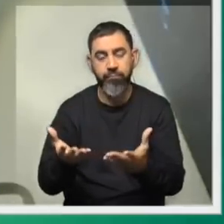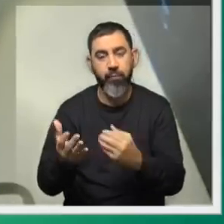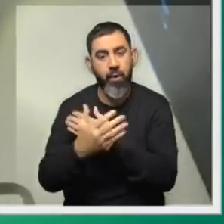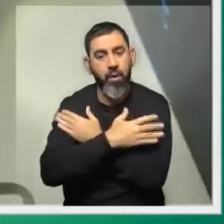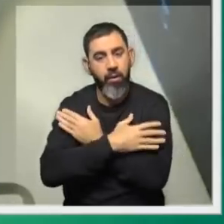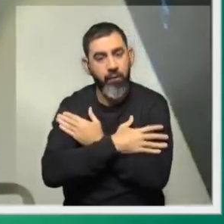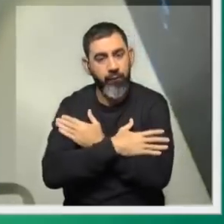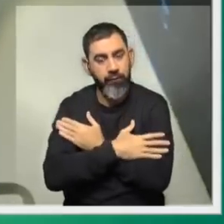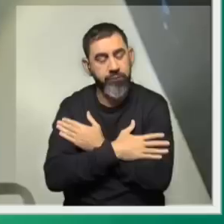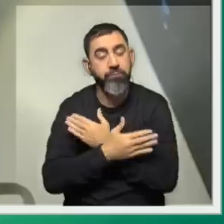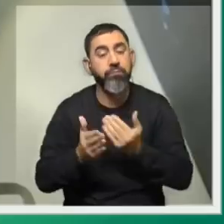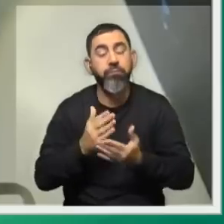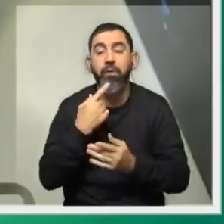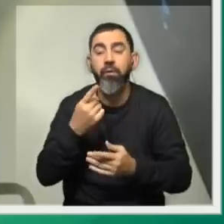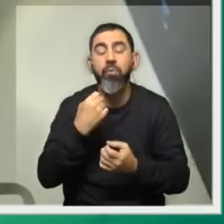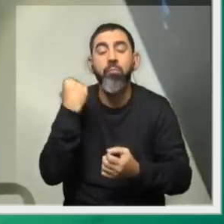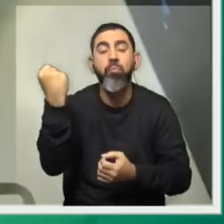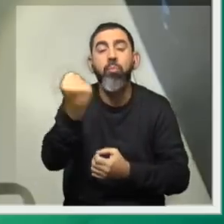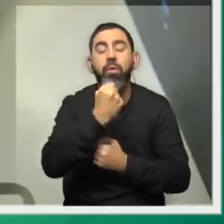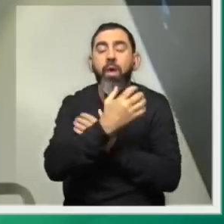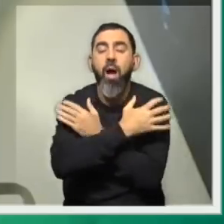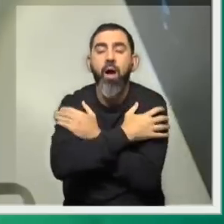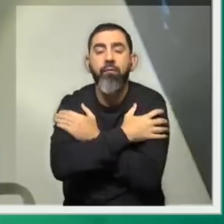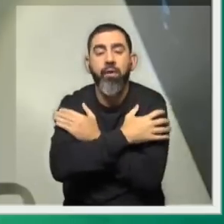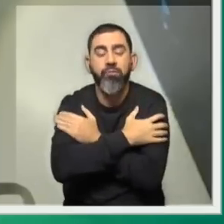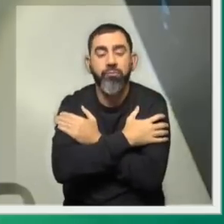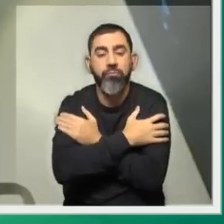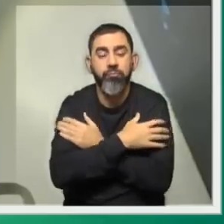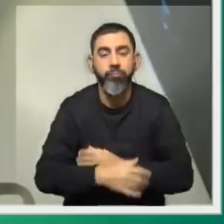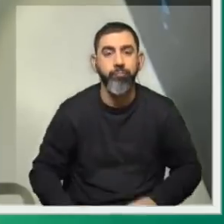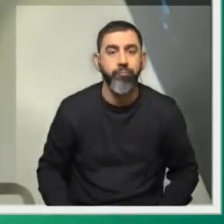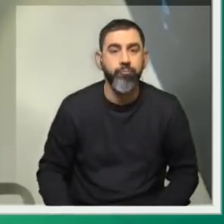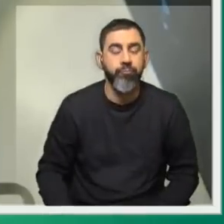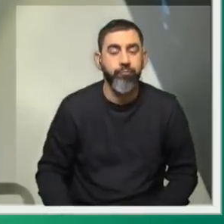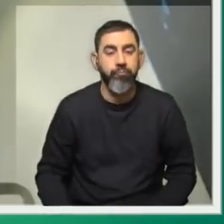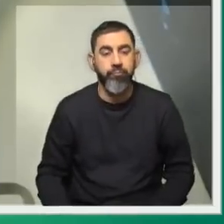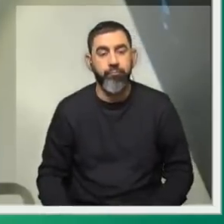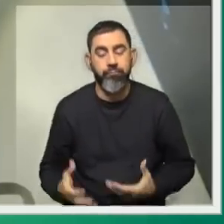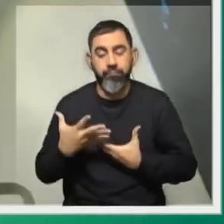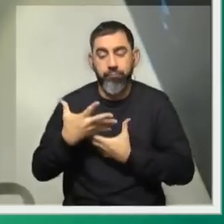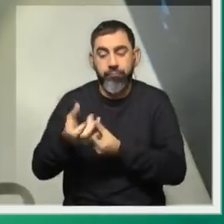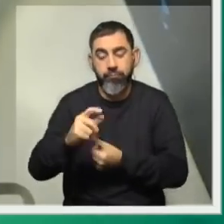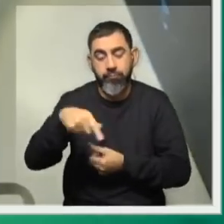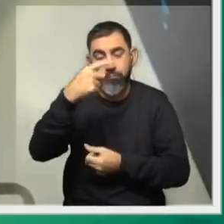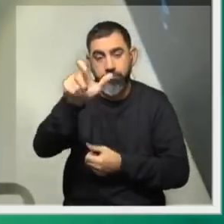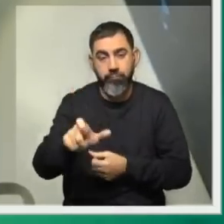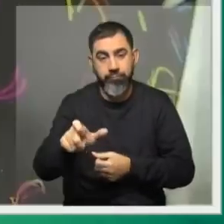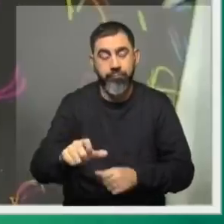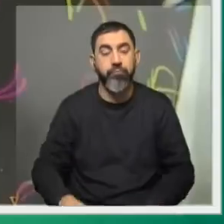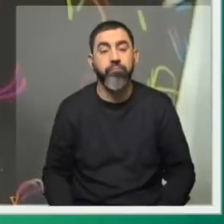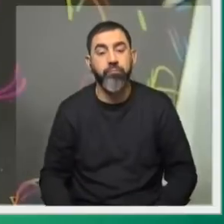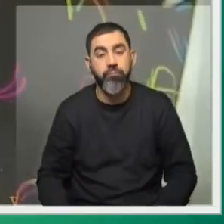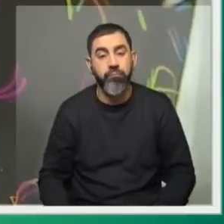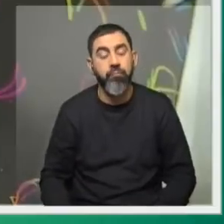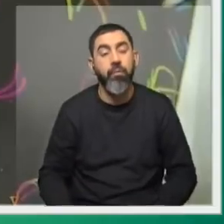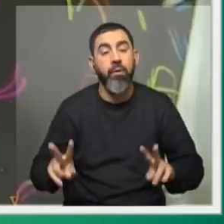abraza Nosotros siempre hablamos de la importancia de los abrazos en el sentido de albergar al otro no de contenerlo y de trabajar